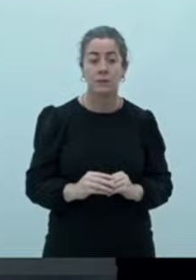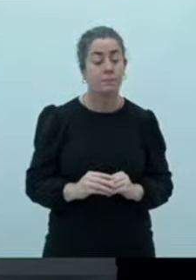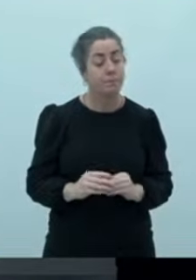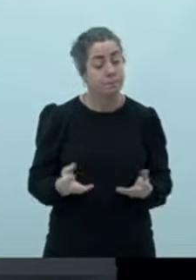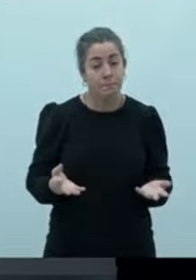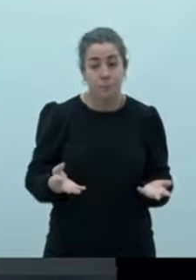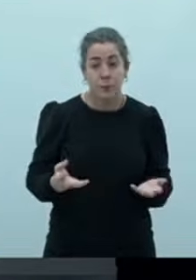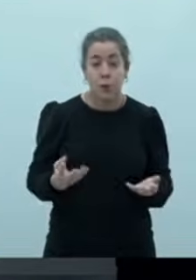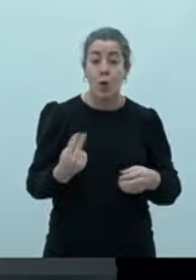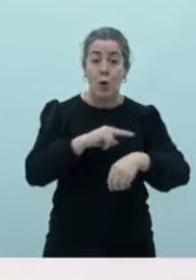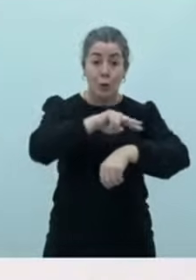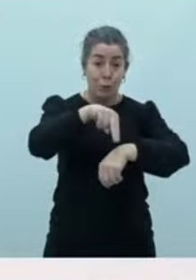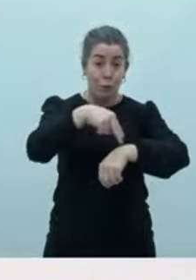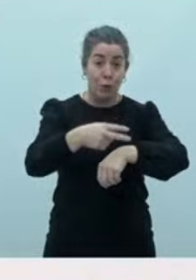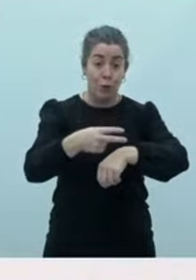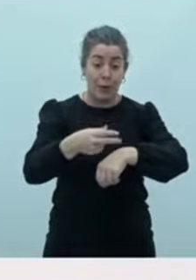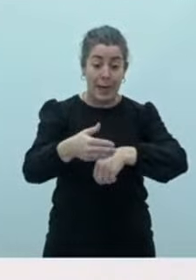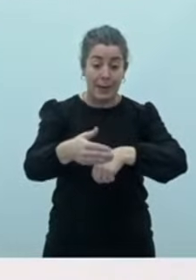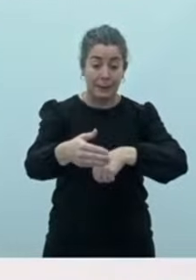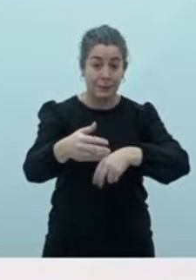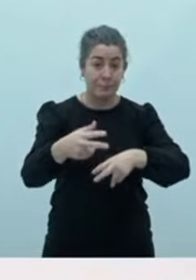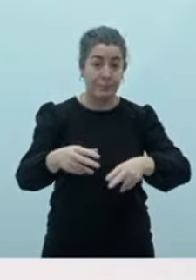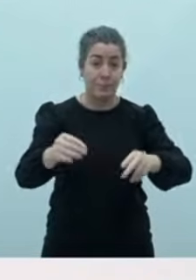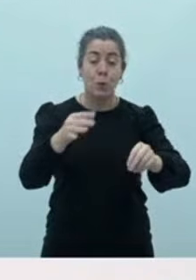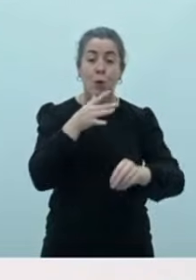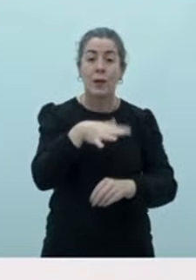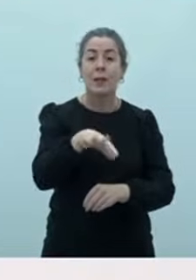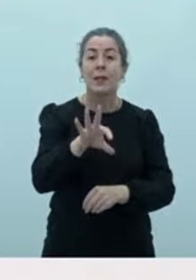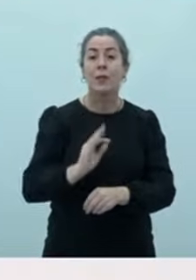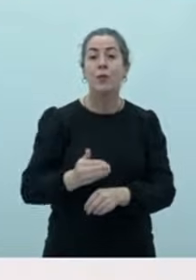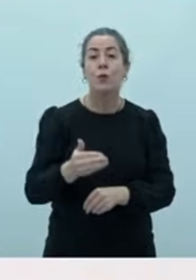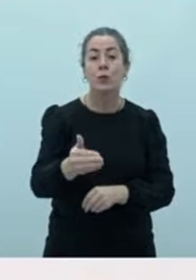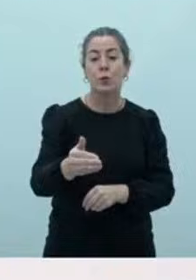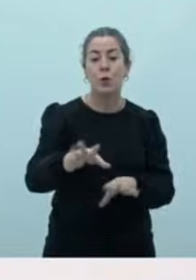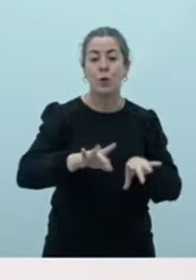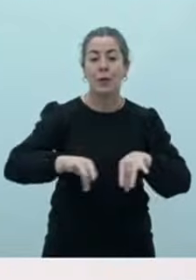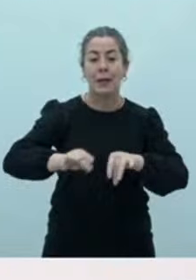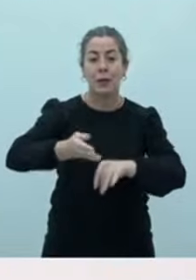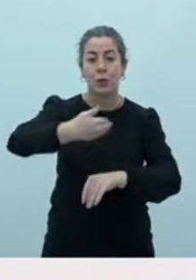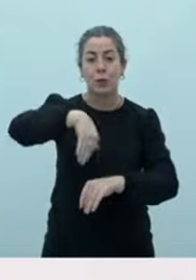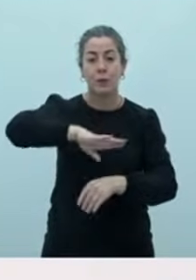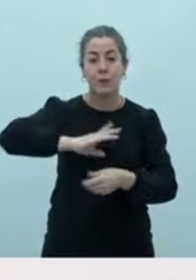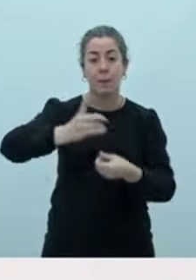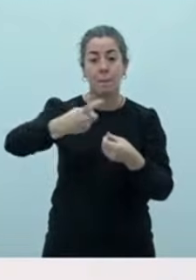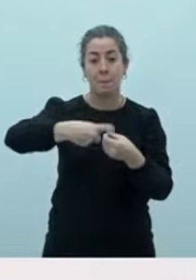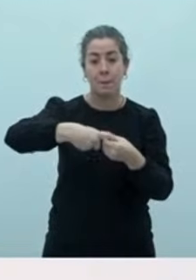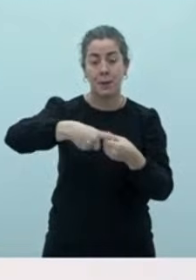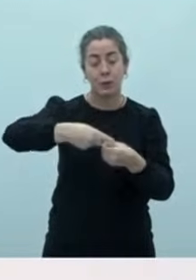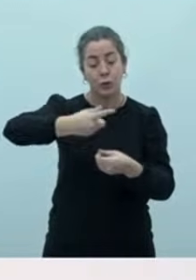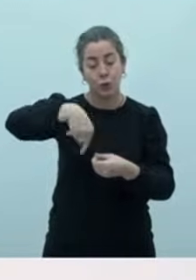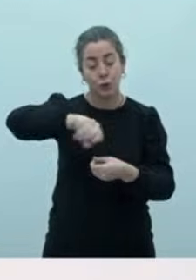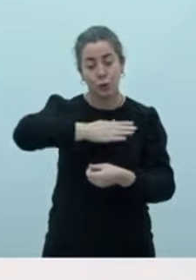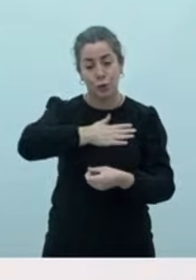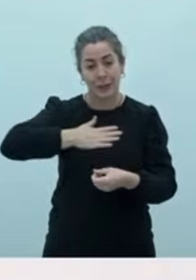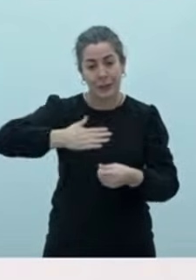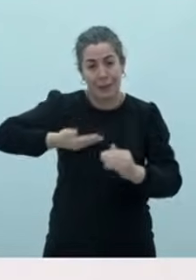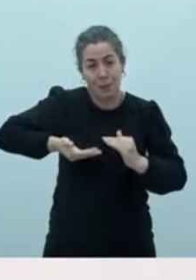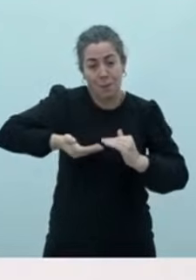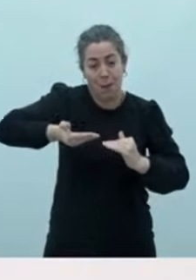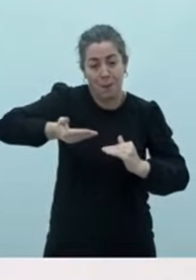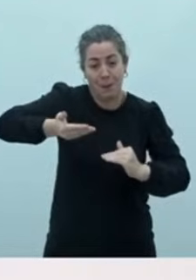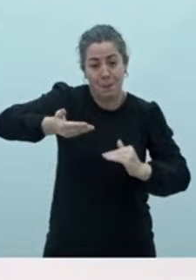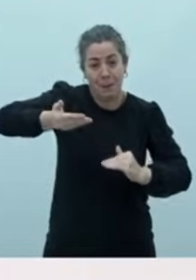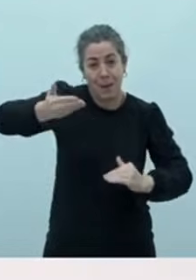Bueno, pues 2 horas para decidir el futuro de nuestra región, con una participación que queremos que suba y mucho,